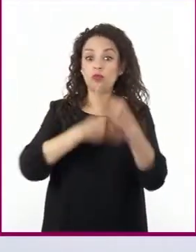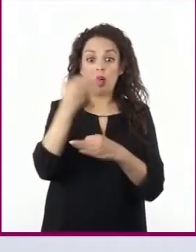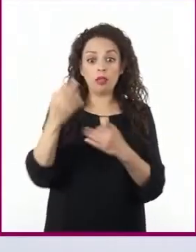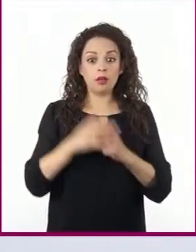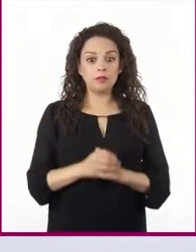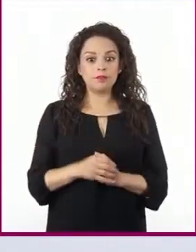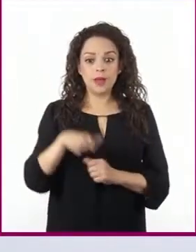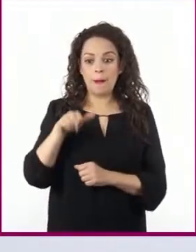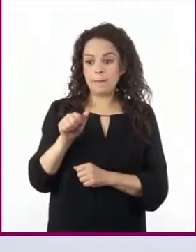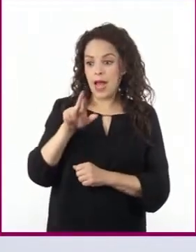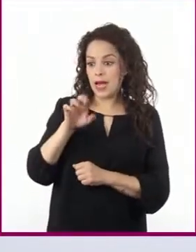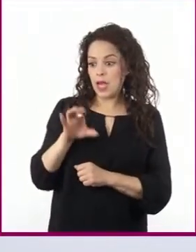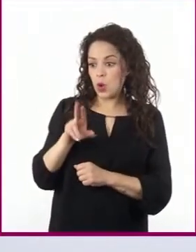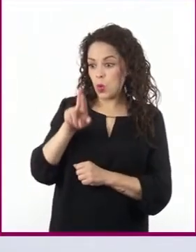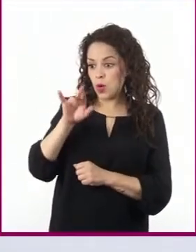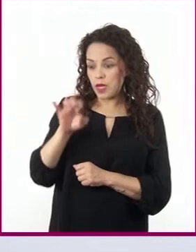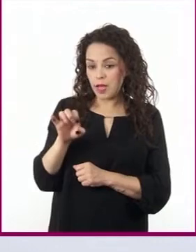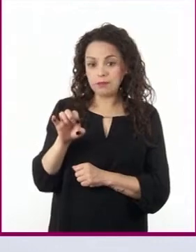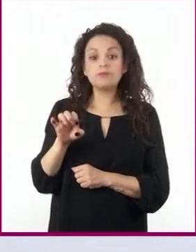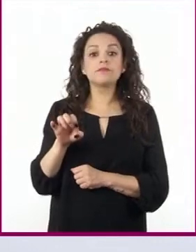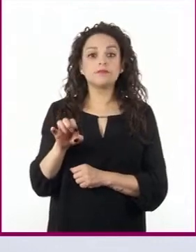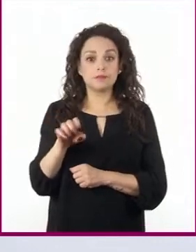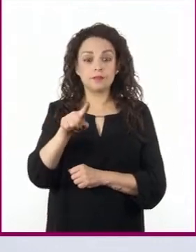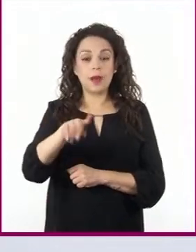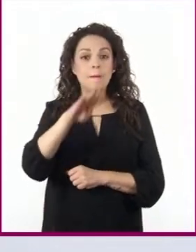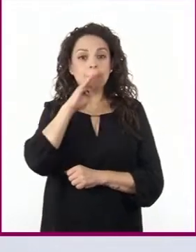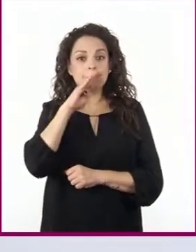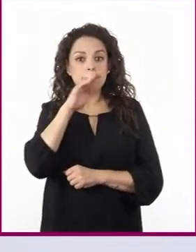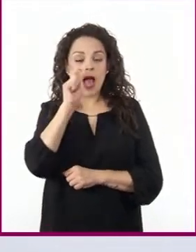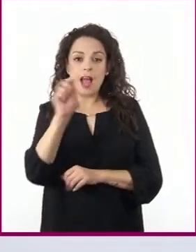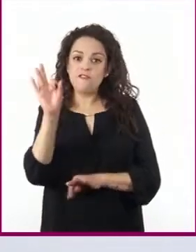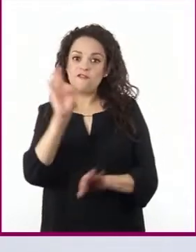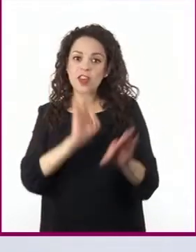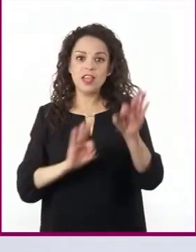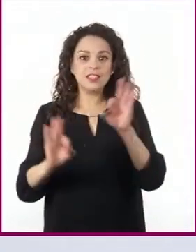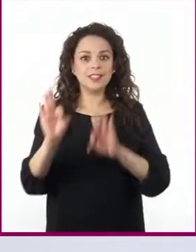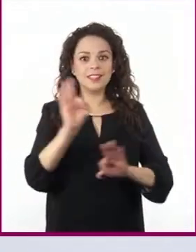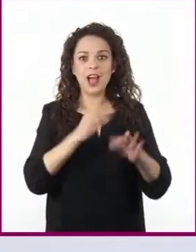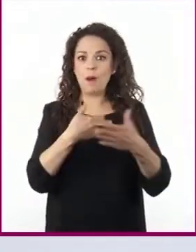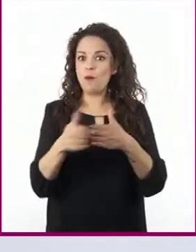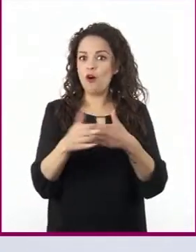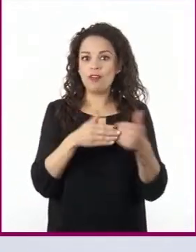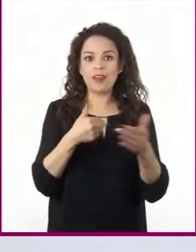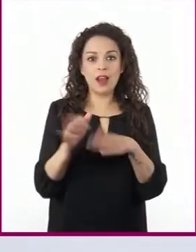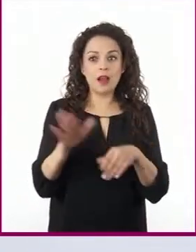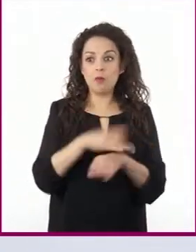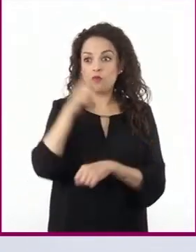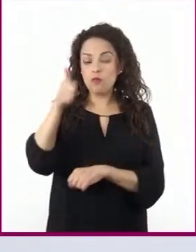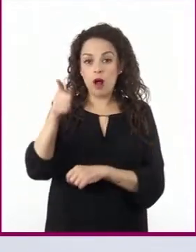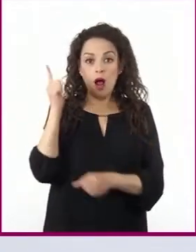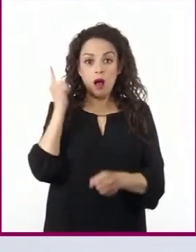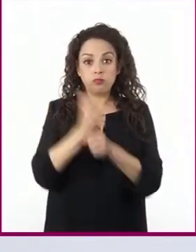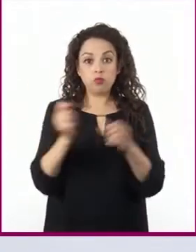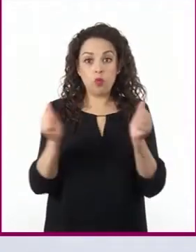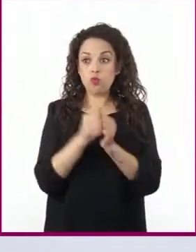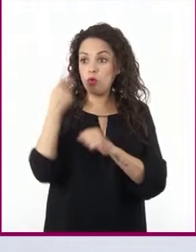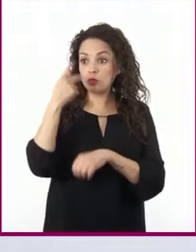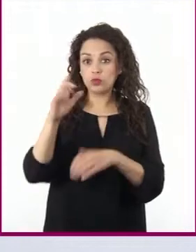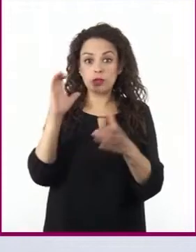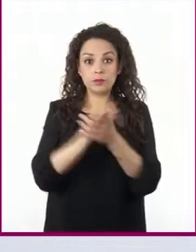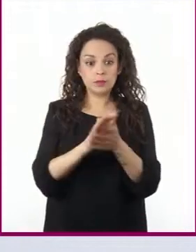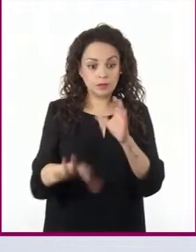Marie Curie es considerada como la madre de la física moderna, pues no solo descubrió junto a su marido